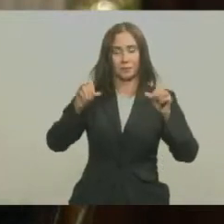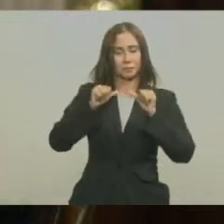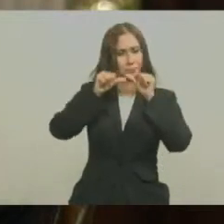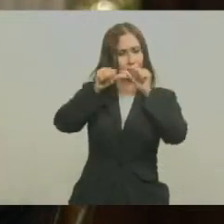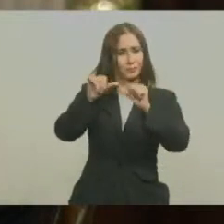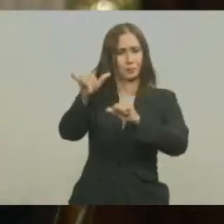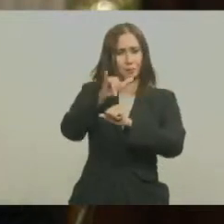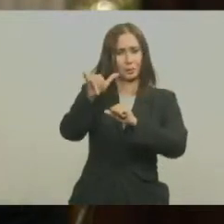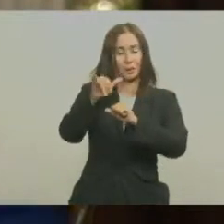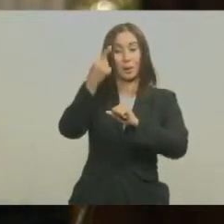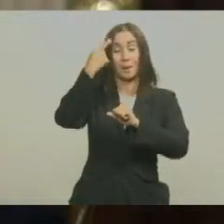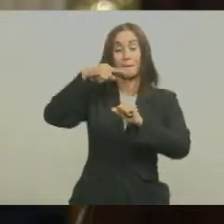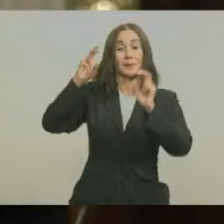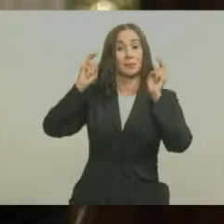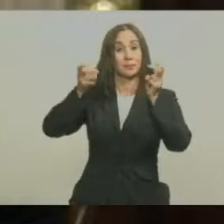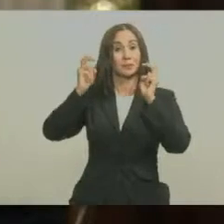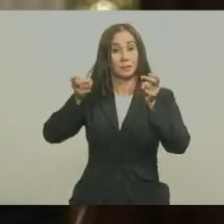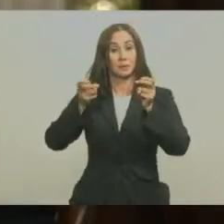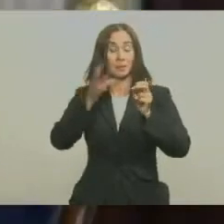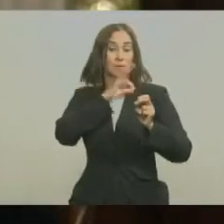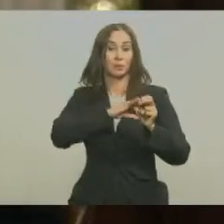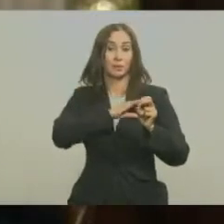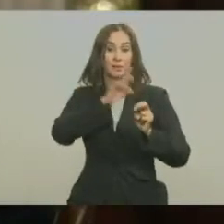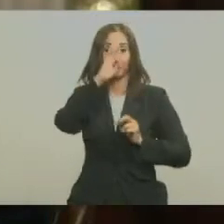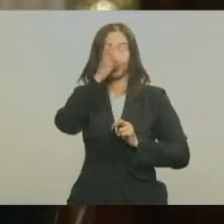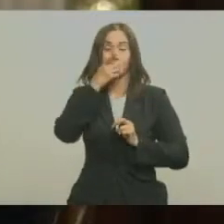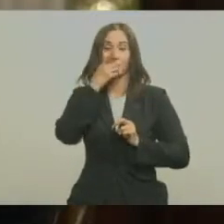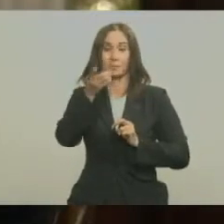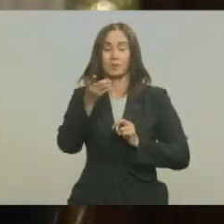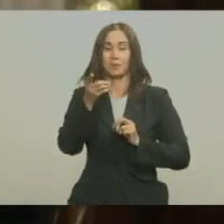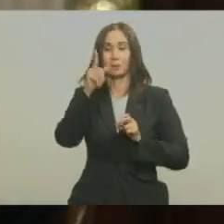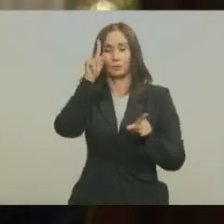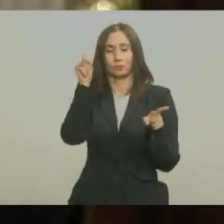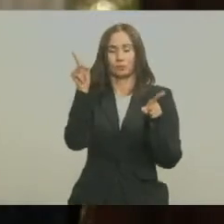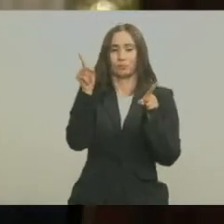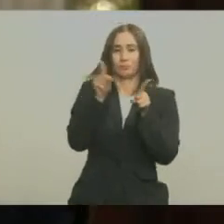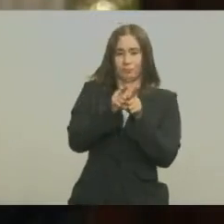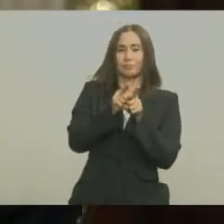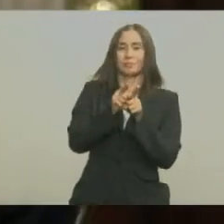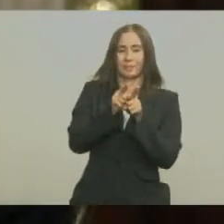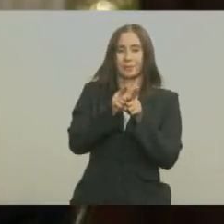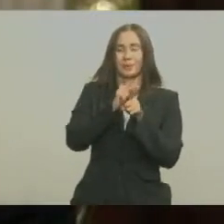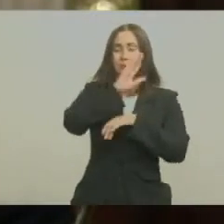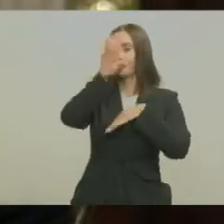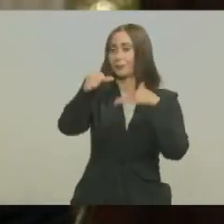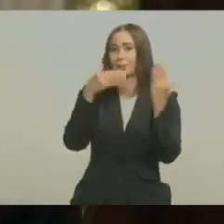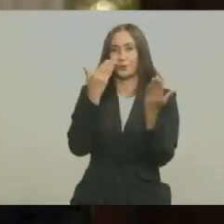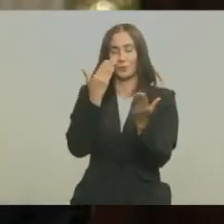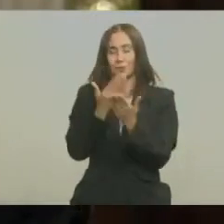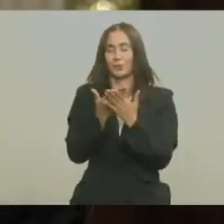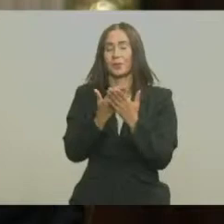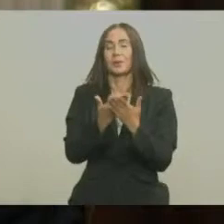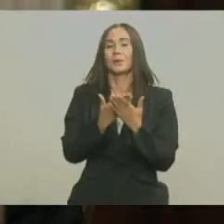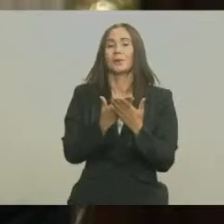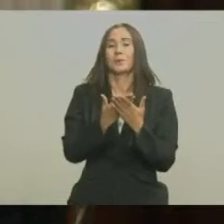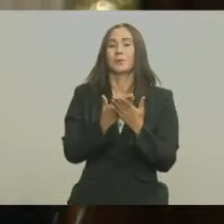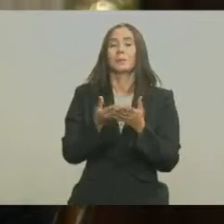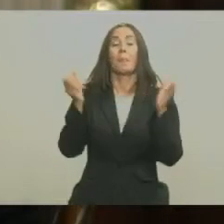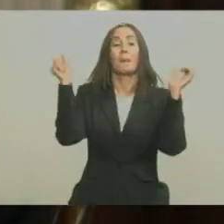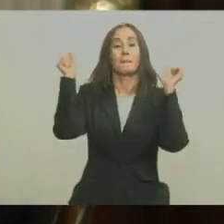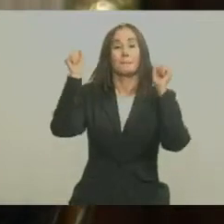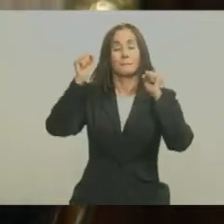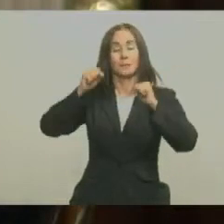teniendo. Pero en estos aspectos fundamentales para nuestro país, todos, absolutamente todos,